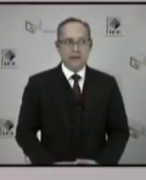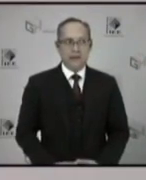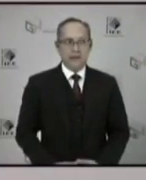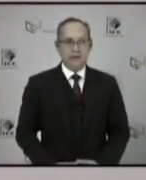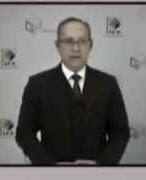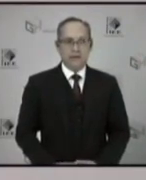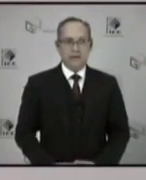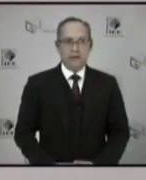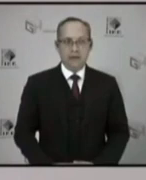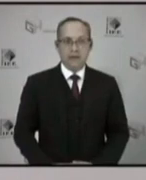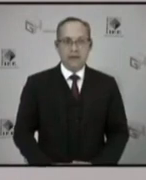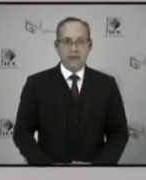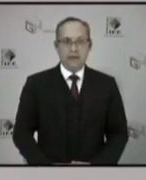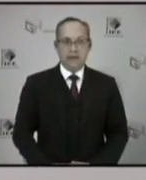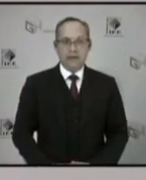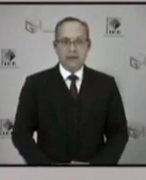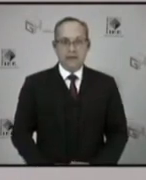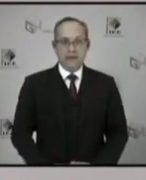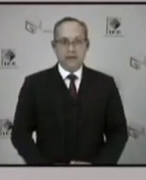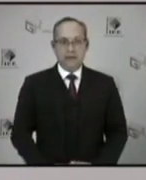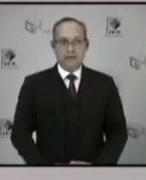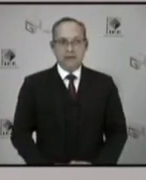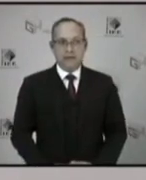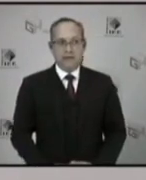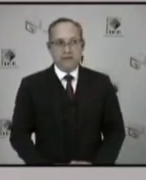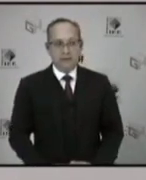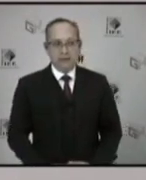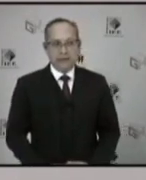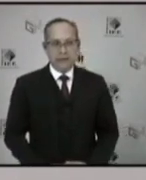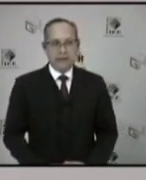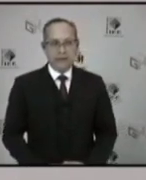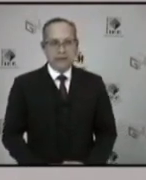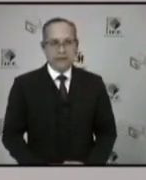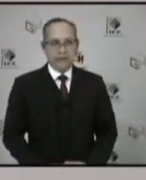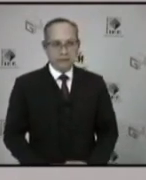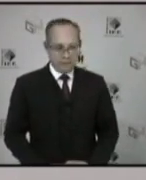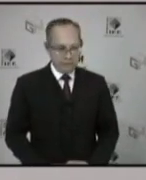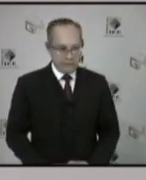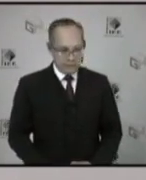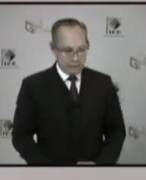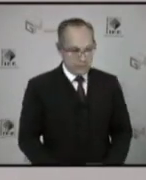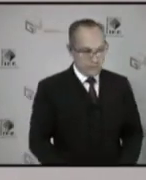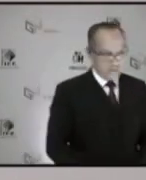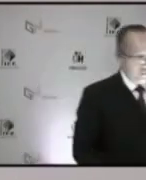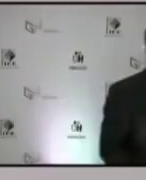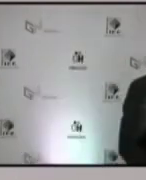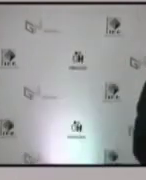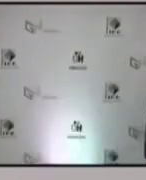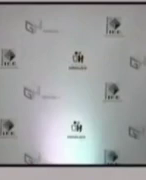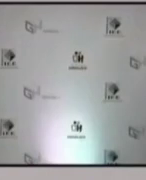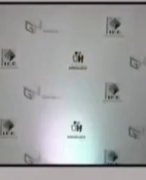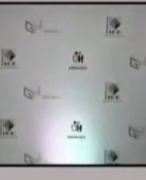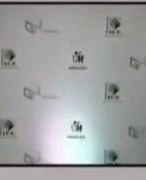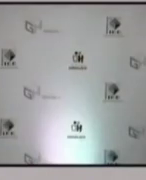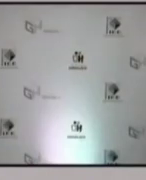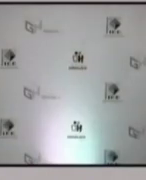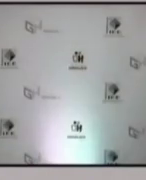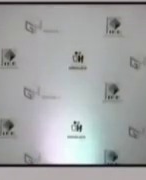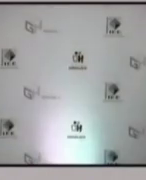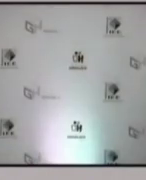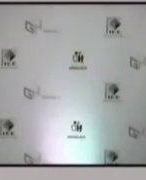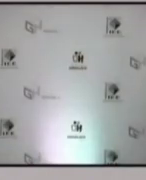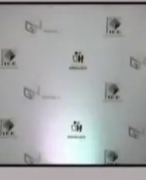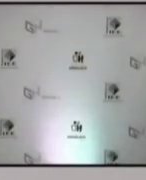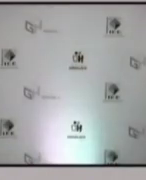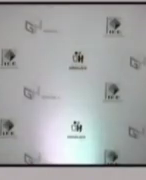Muchas gracias, Pablo. Francisco, ya supéralo. No fuiste candidato de Morena, supéralo, no fuiste candidato, porque traicionaste el movimiento